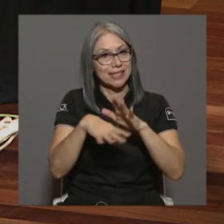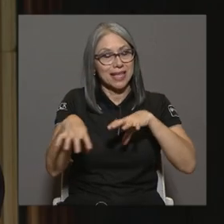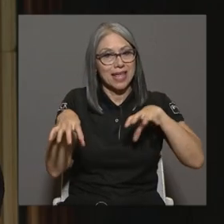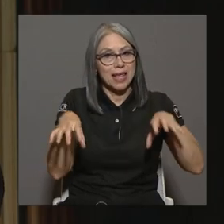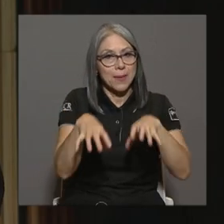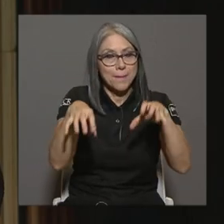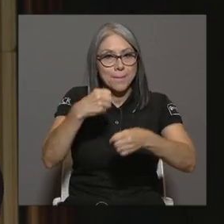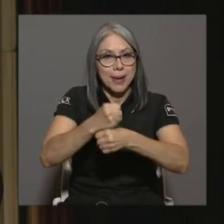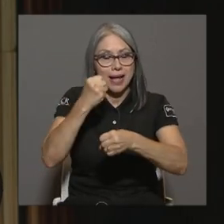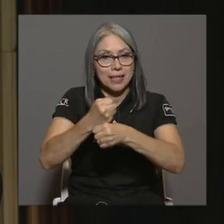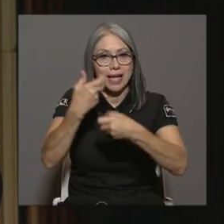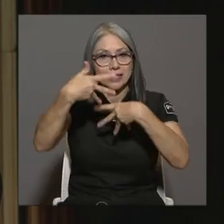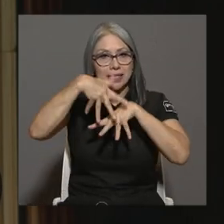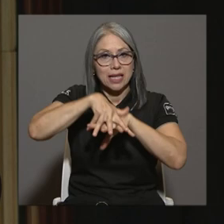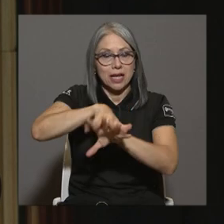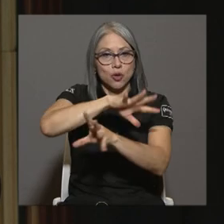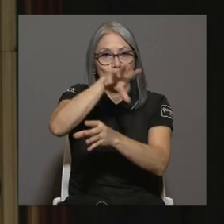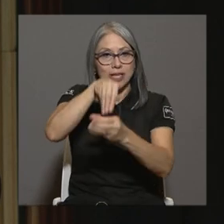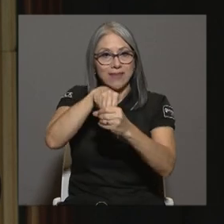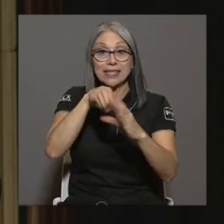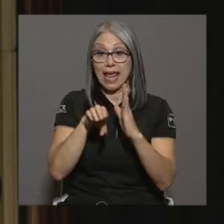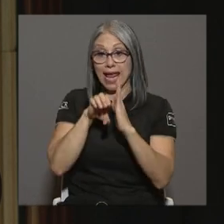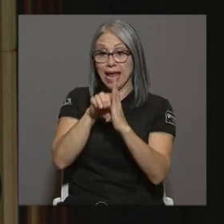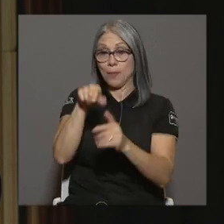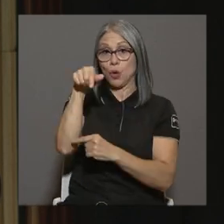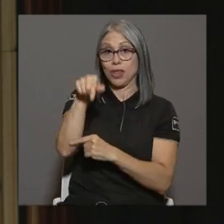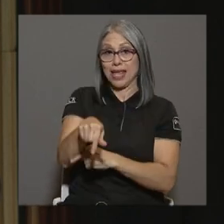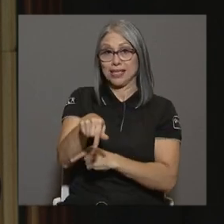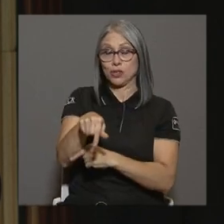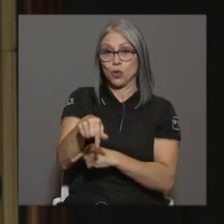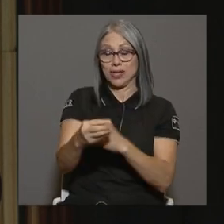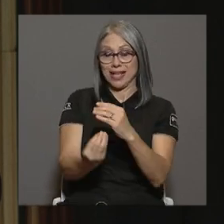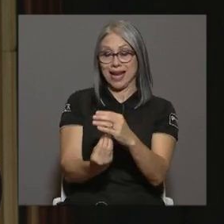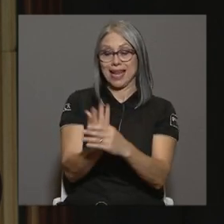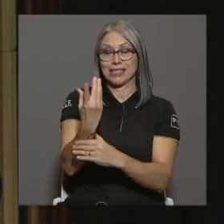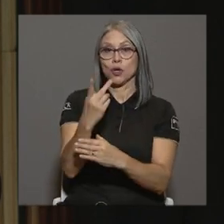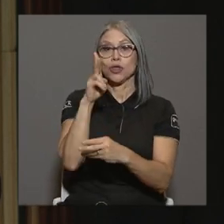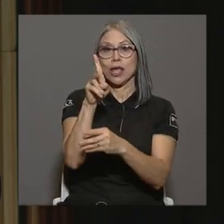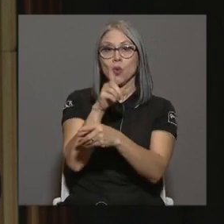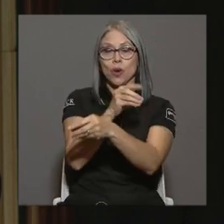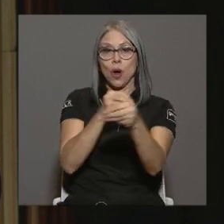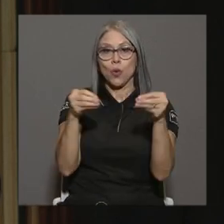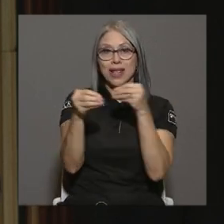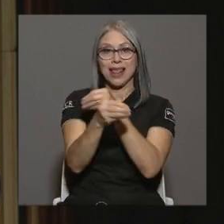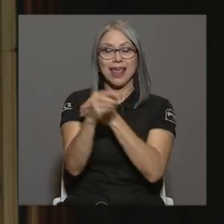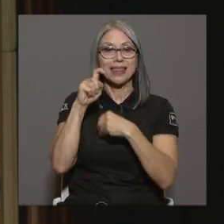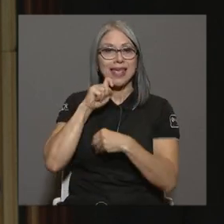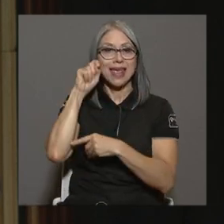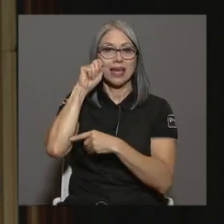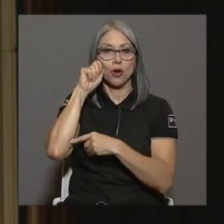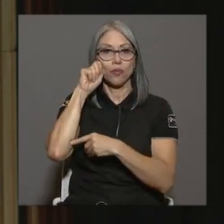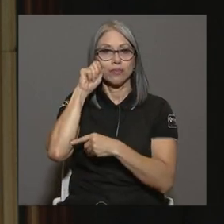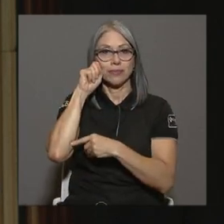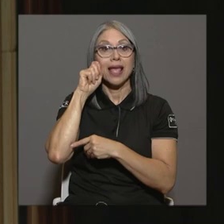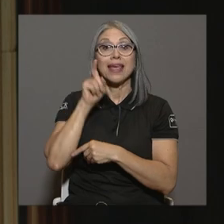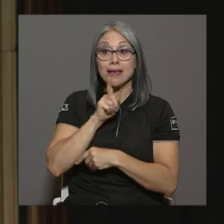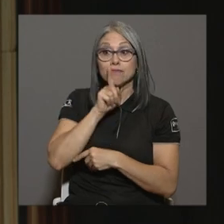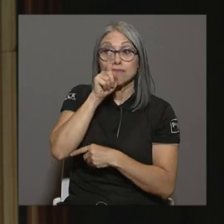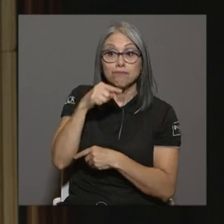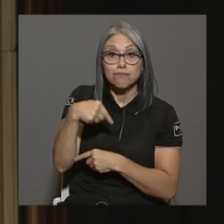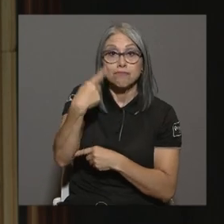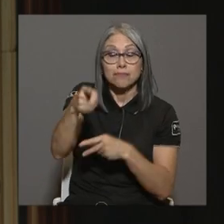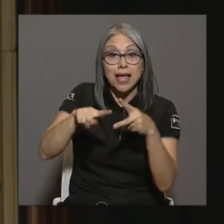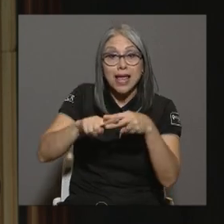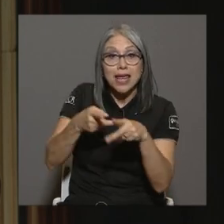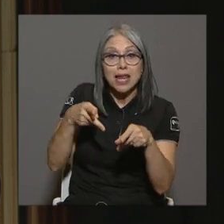inclusivas. Ejemplo de esto es la creación de una unidad de género, que casualmente la vamos a inaugurar